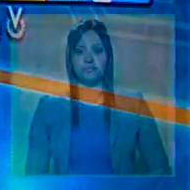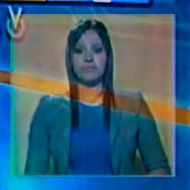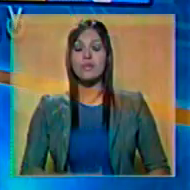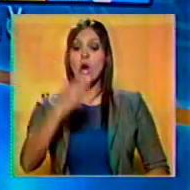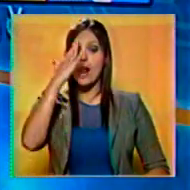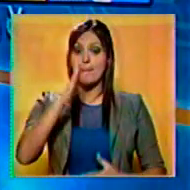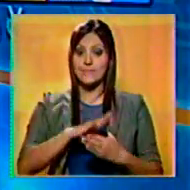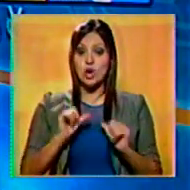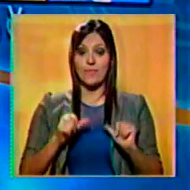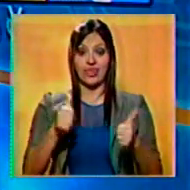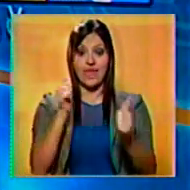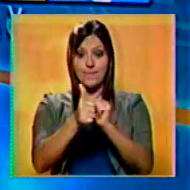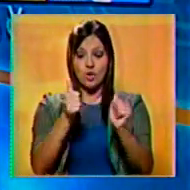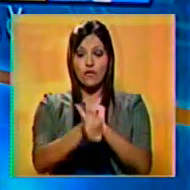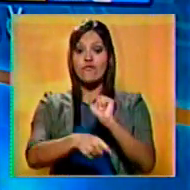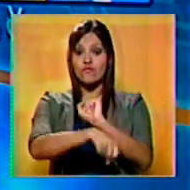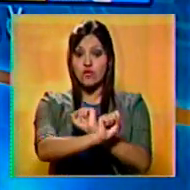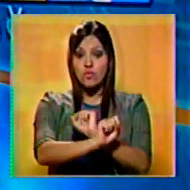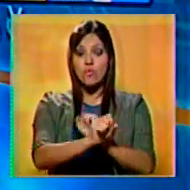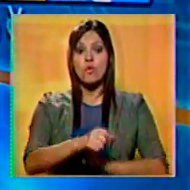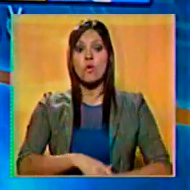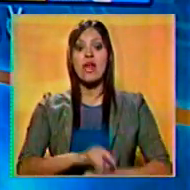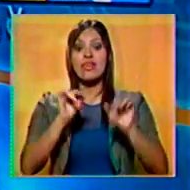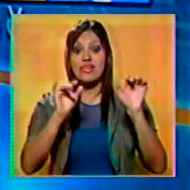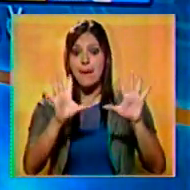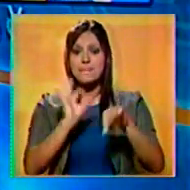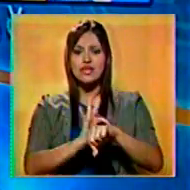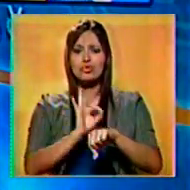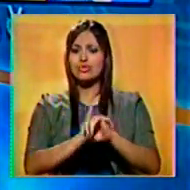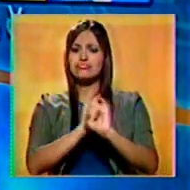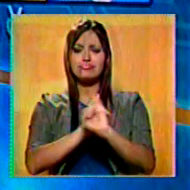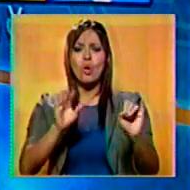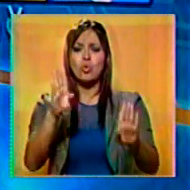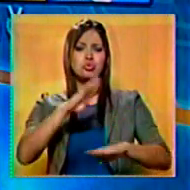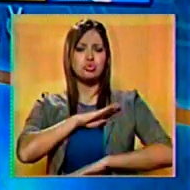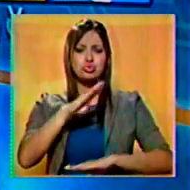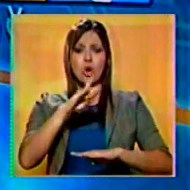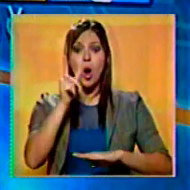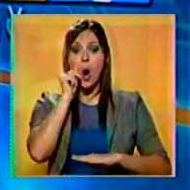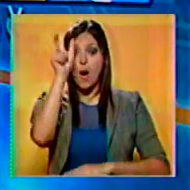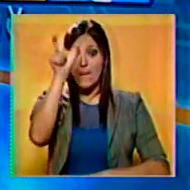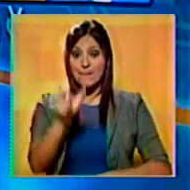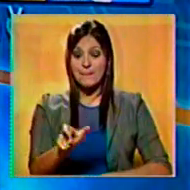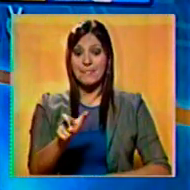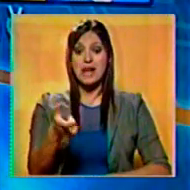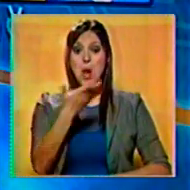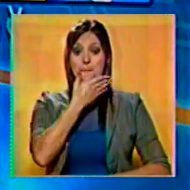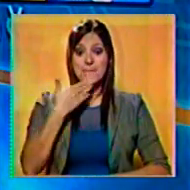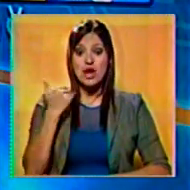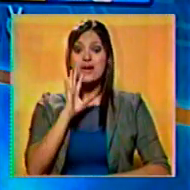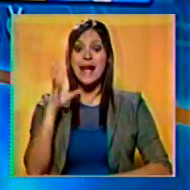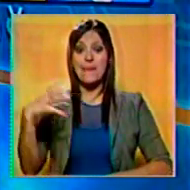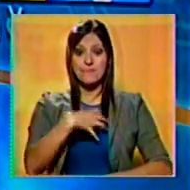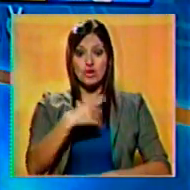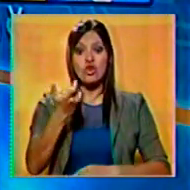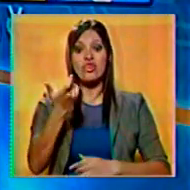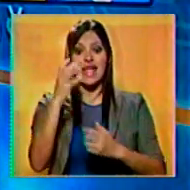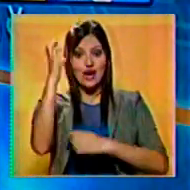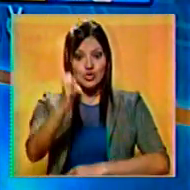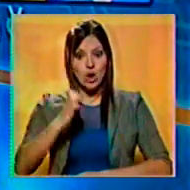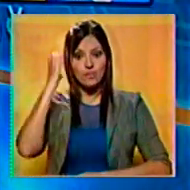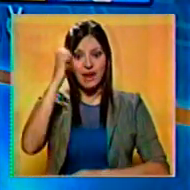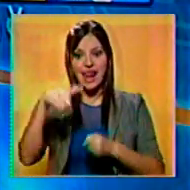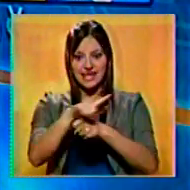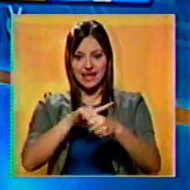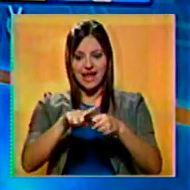Hola amigos, comenzamos los deportes con fútbol porque 10 minutos bastaron para que José Salomón Rondón se hiciera sentir en la Liga de Campeones de Europa. Este